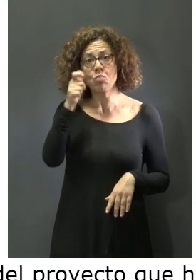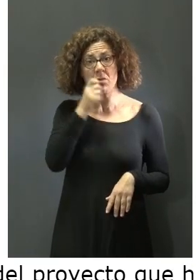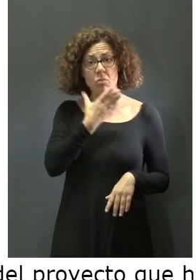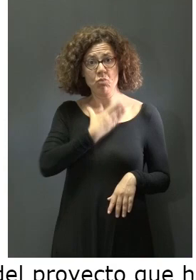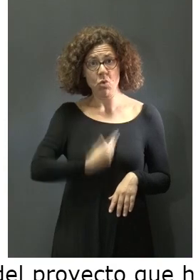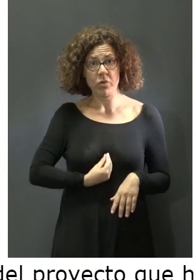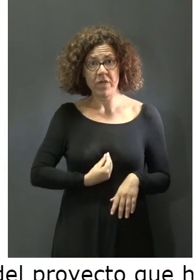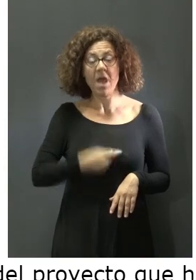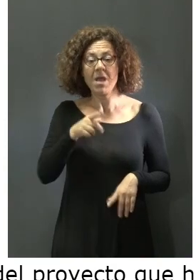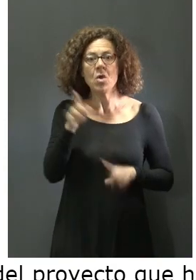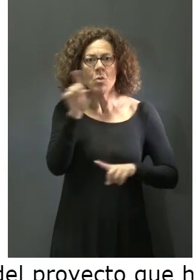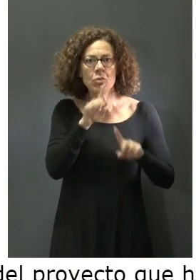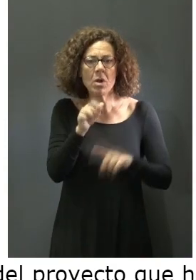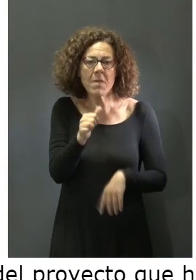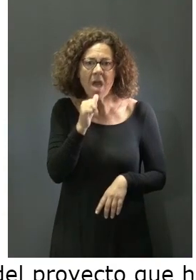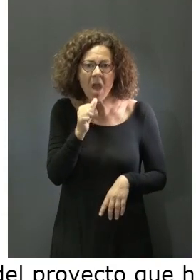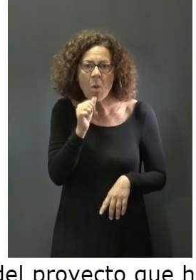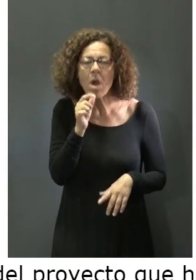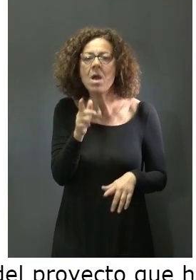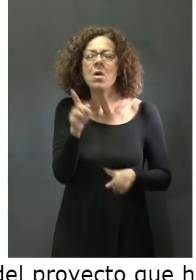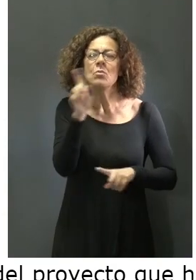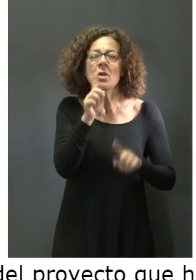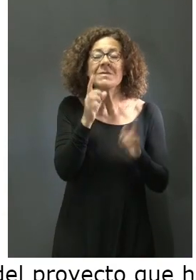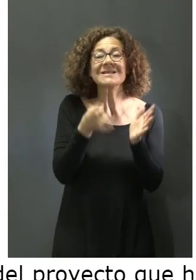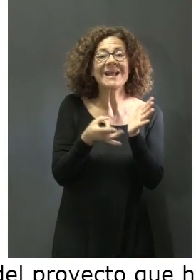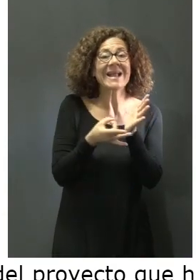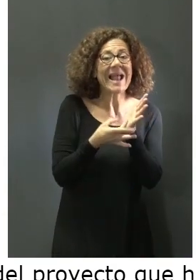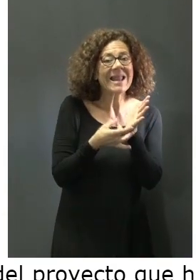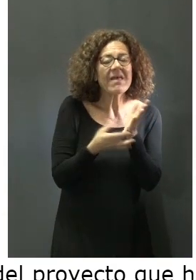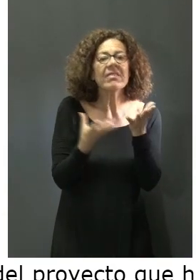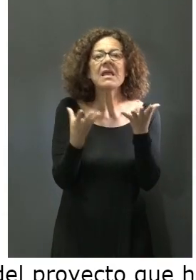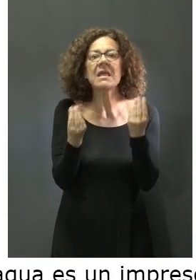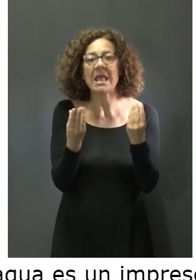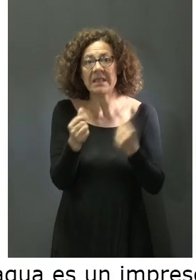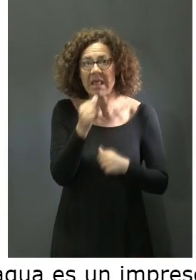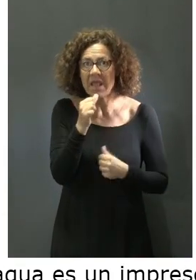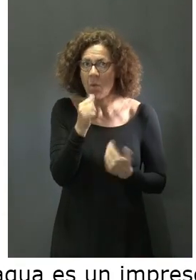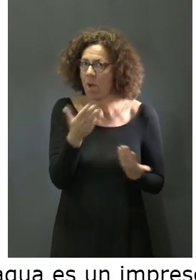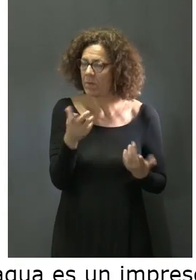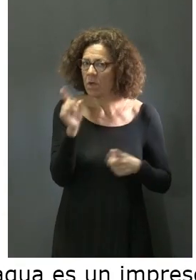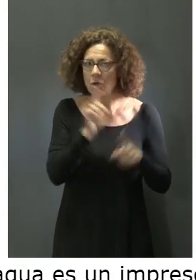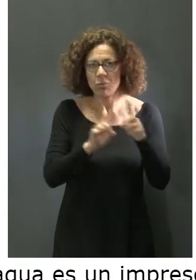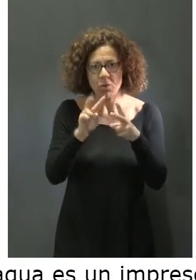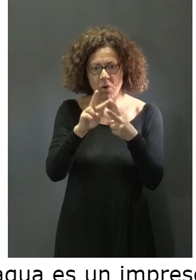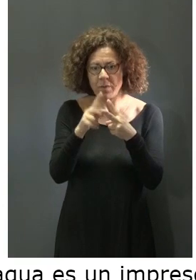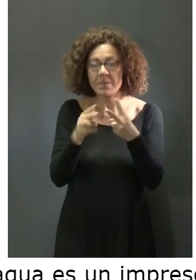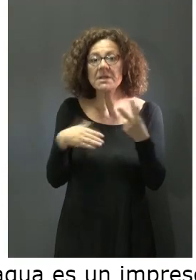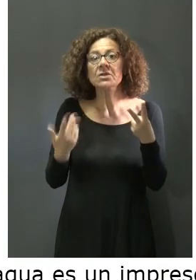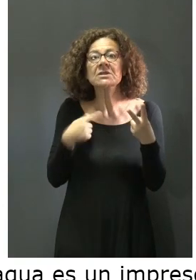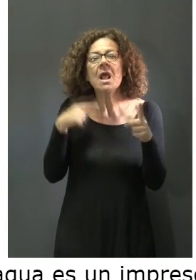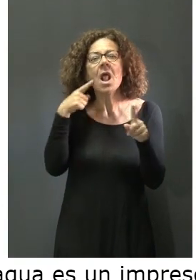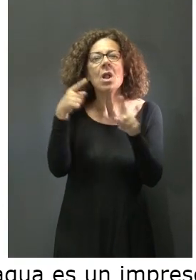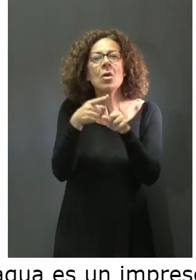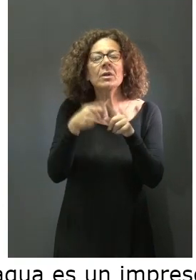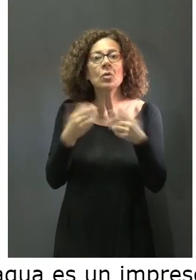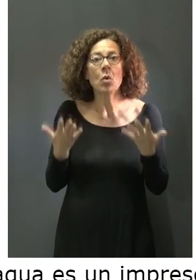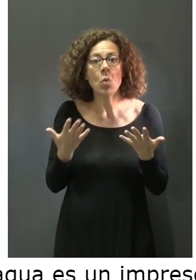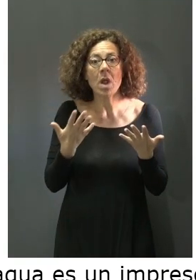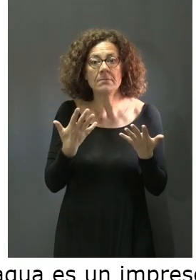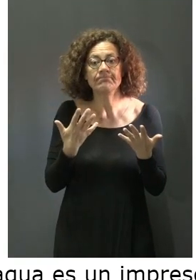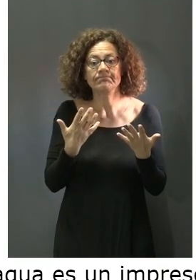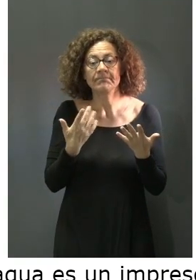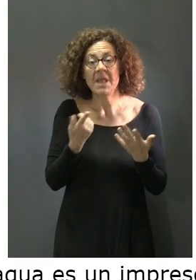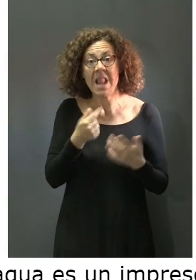Murcia, y hay problemas de calidad y de cantidad de agua. Entonces, claro, la idea era recuperar